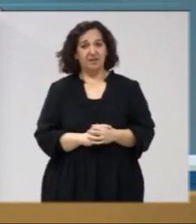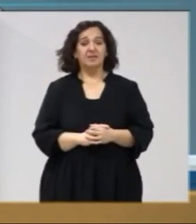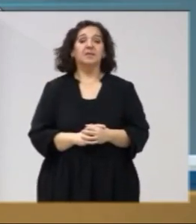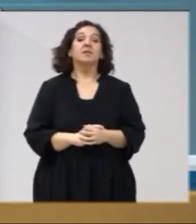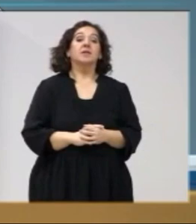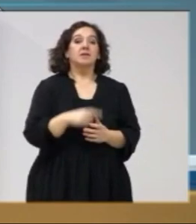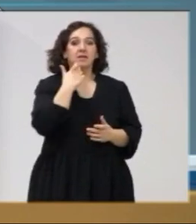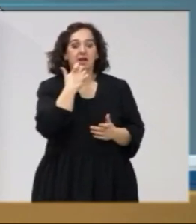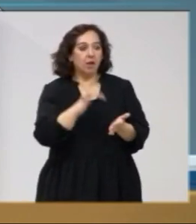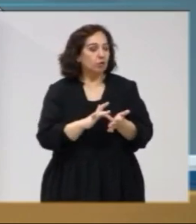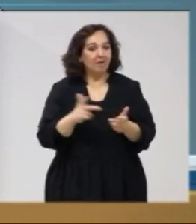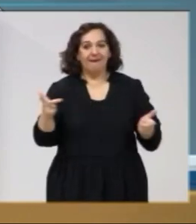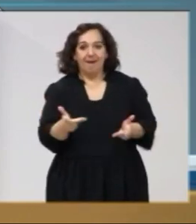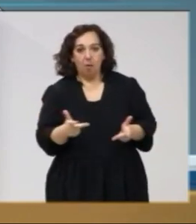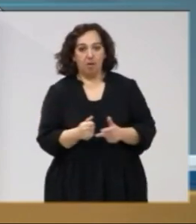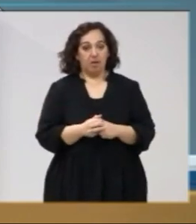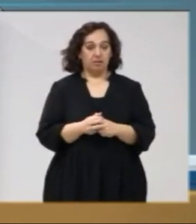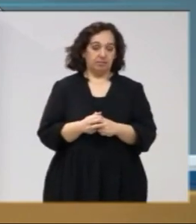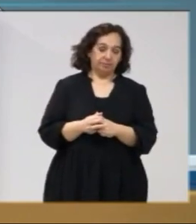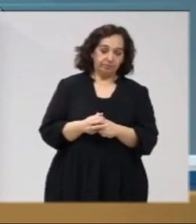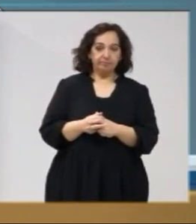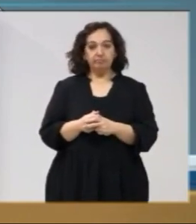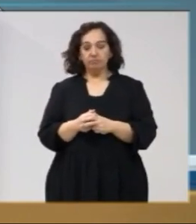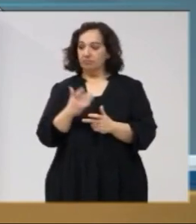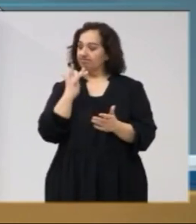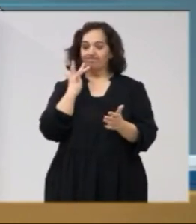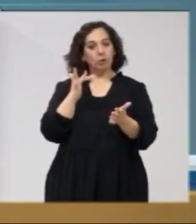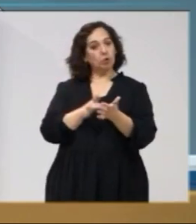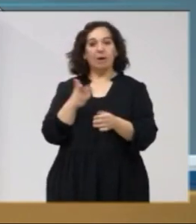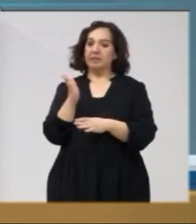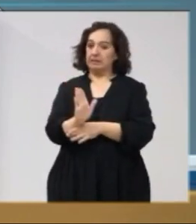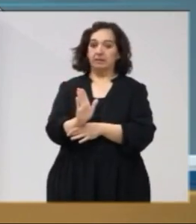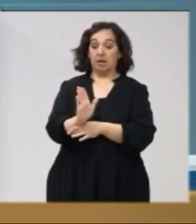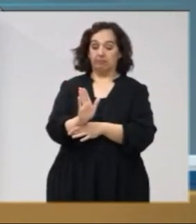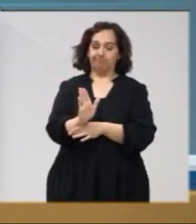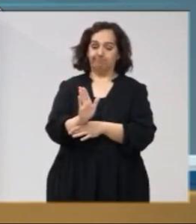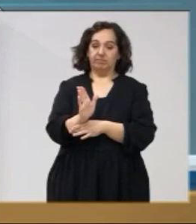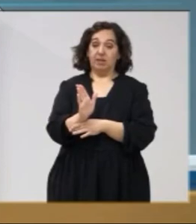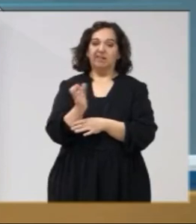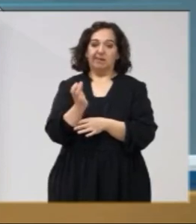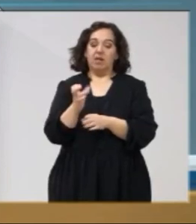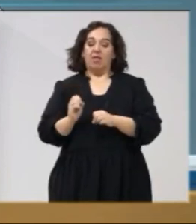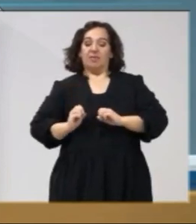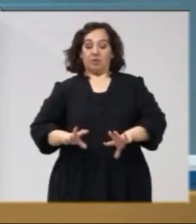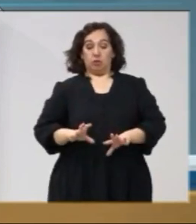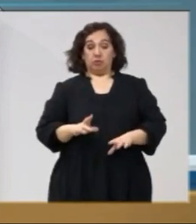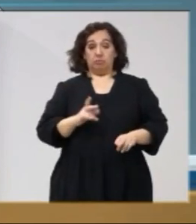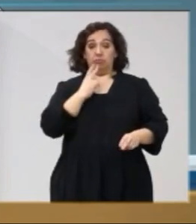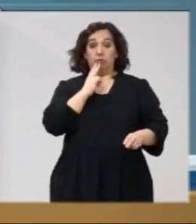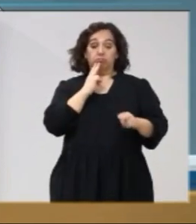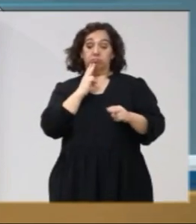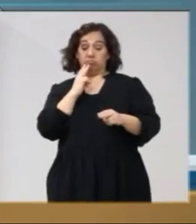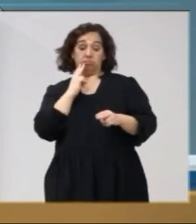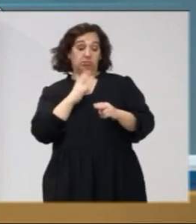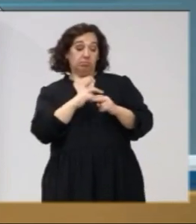grave, pues hay que presentar la dimisión a quien la ha nombrado. También